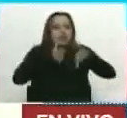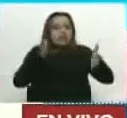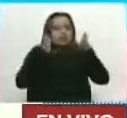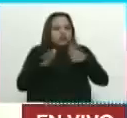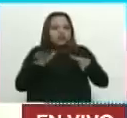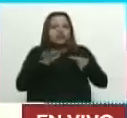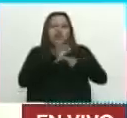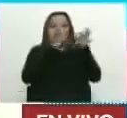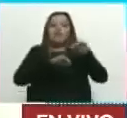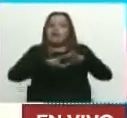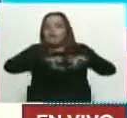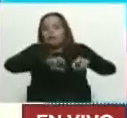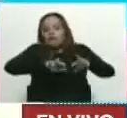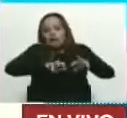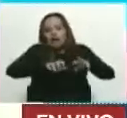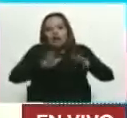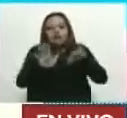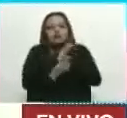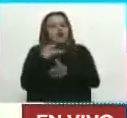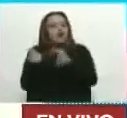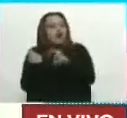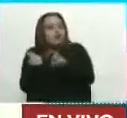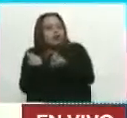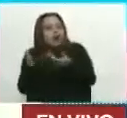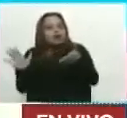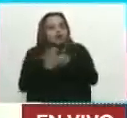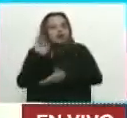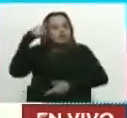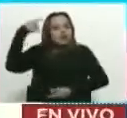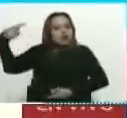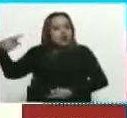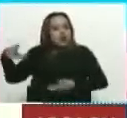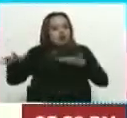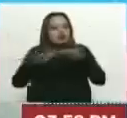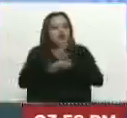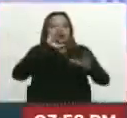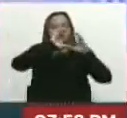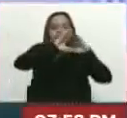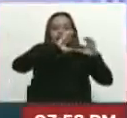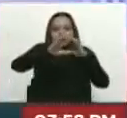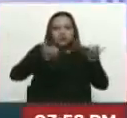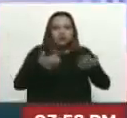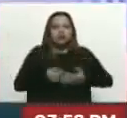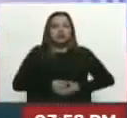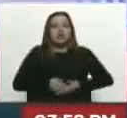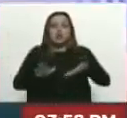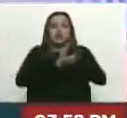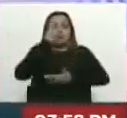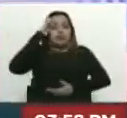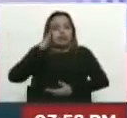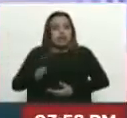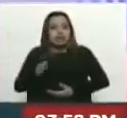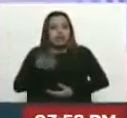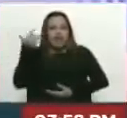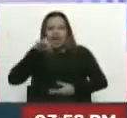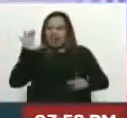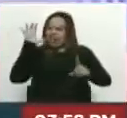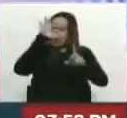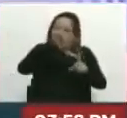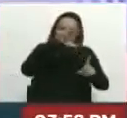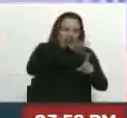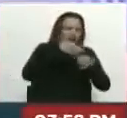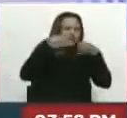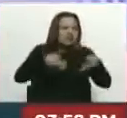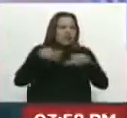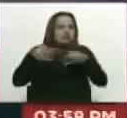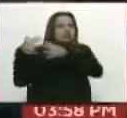manera cibernética, en lo económico, en lo psicológico, en lo comunicacional, en lo militar. Fíjense, nosotros tenemos